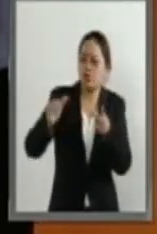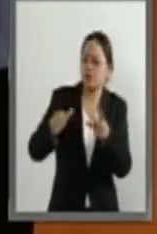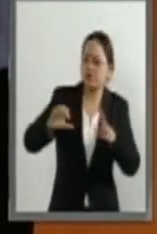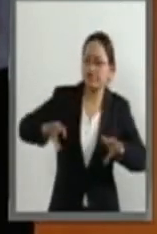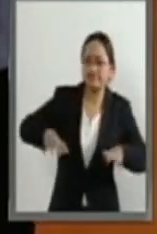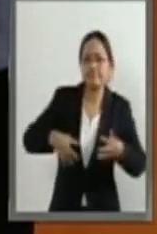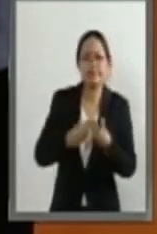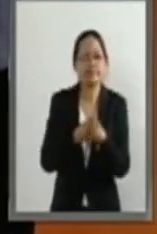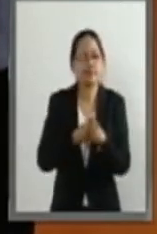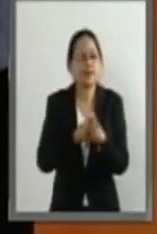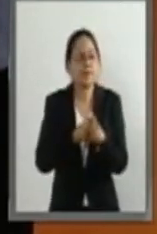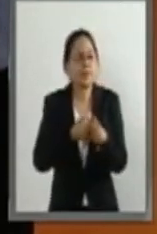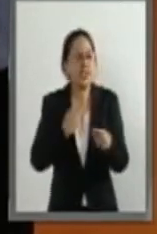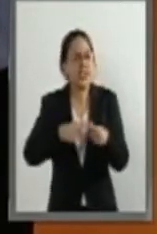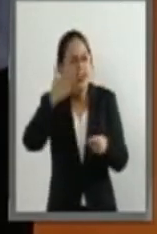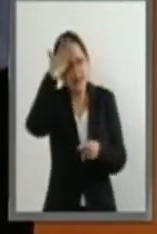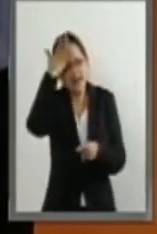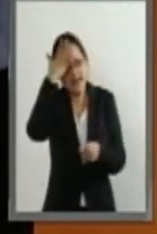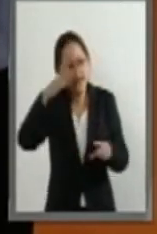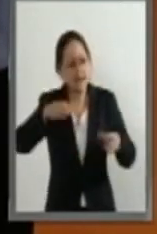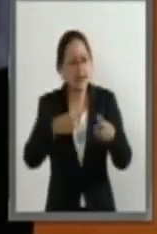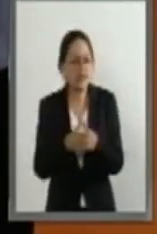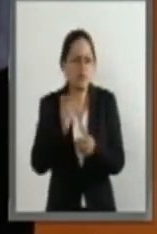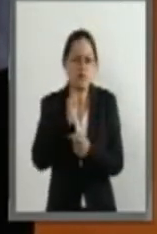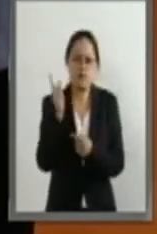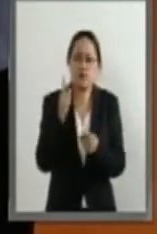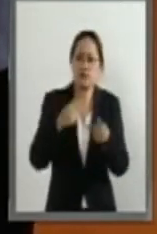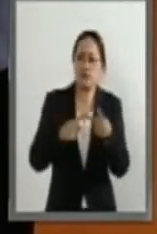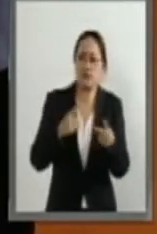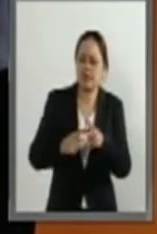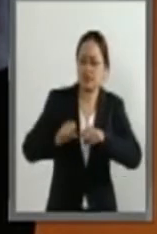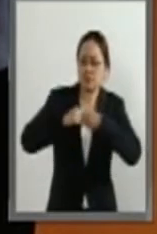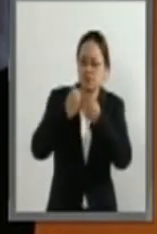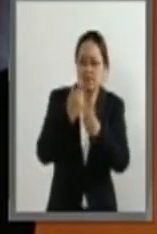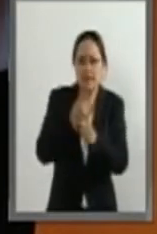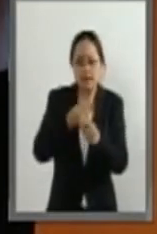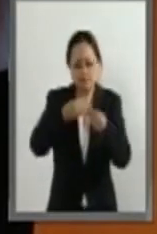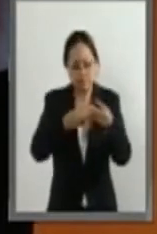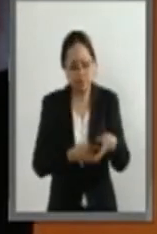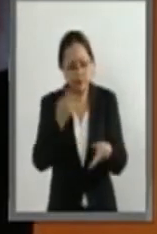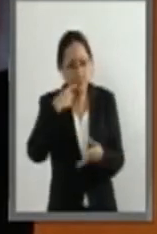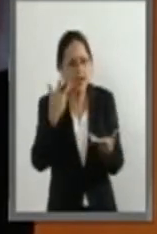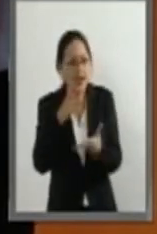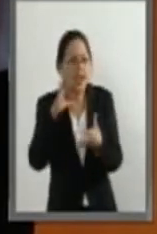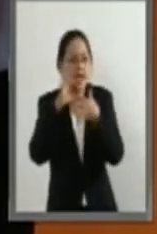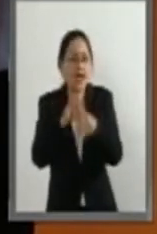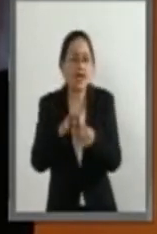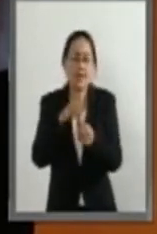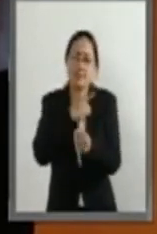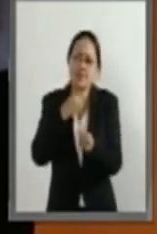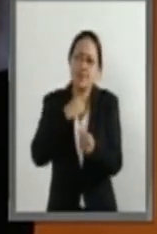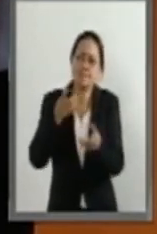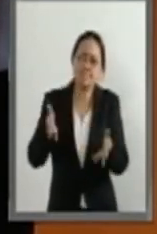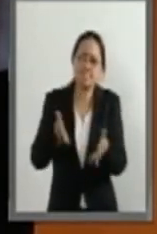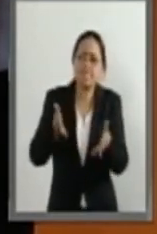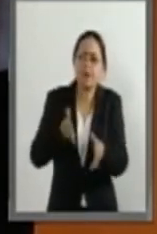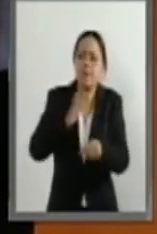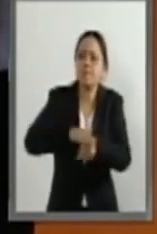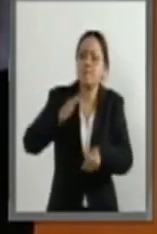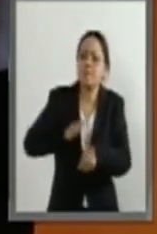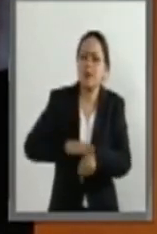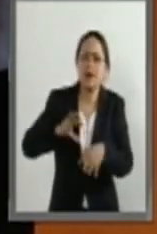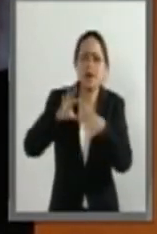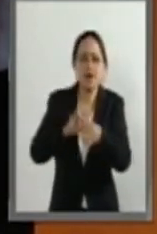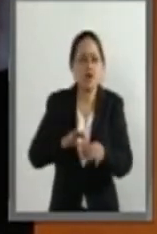gubernamentales, líderes, academias, sociedad civil, para desarrollar una influencia pertinente a un sistema